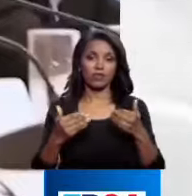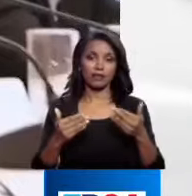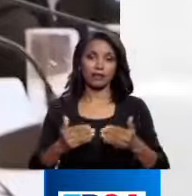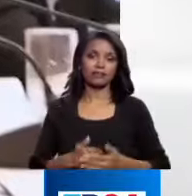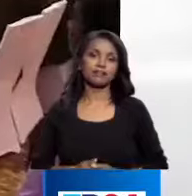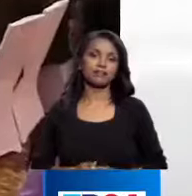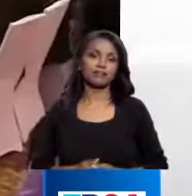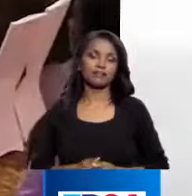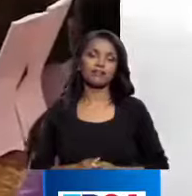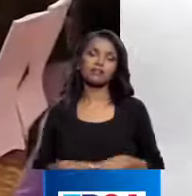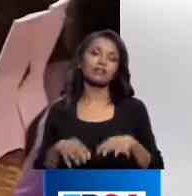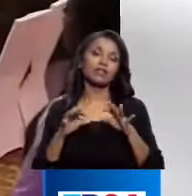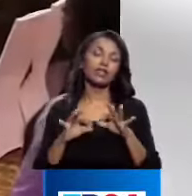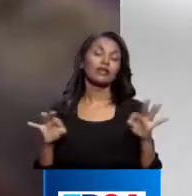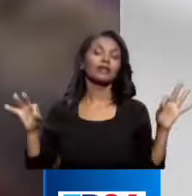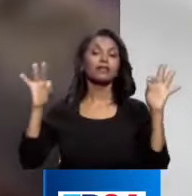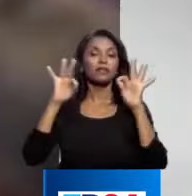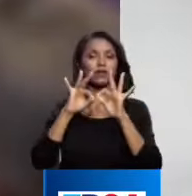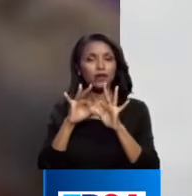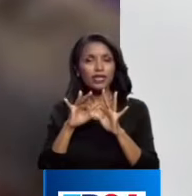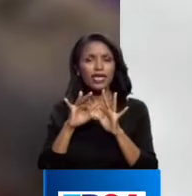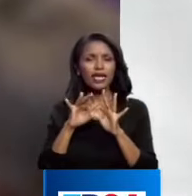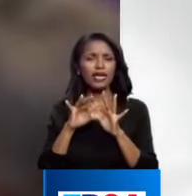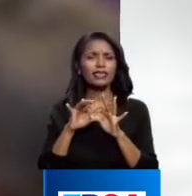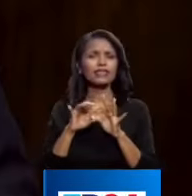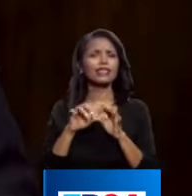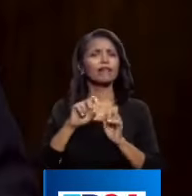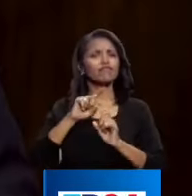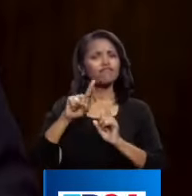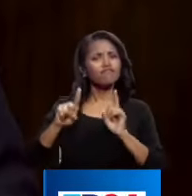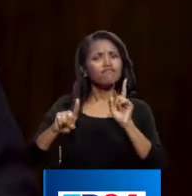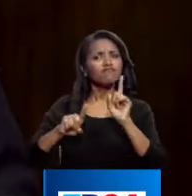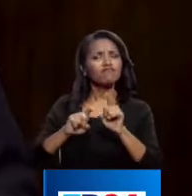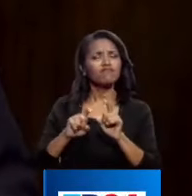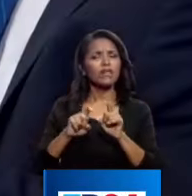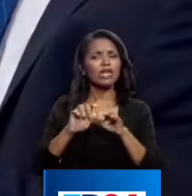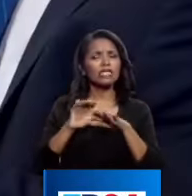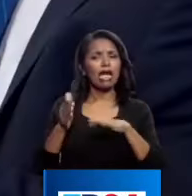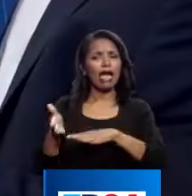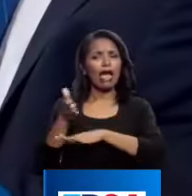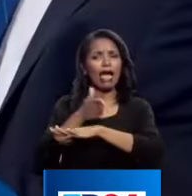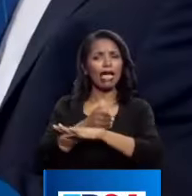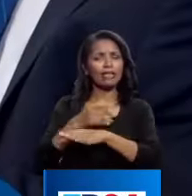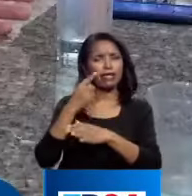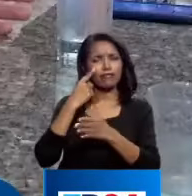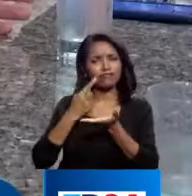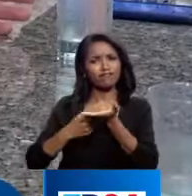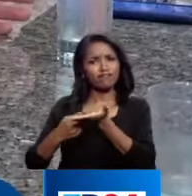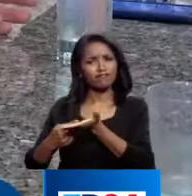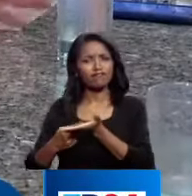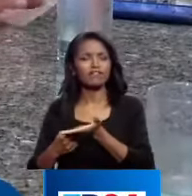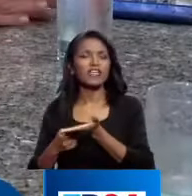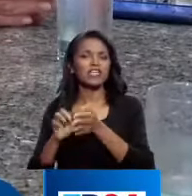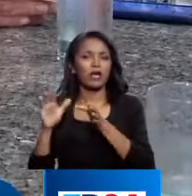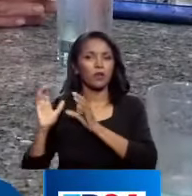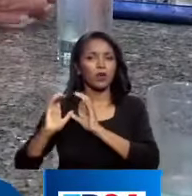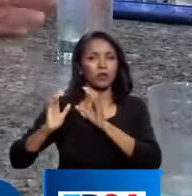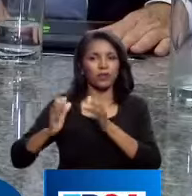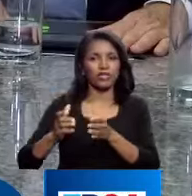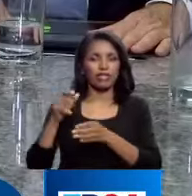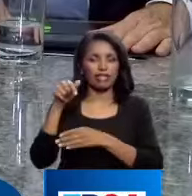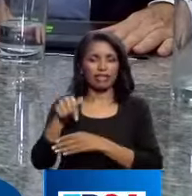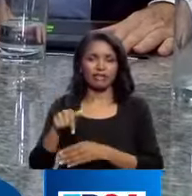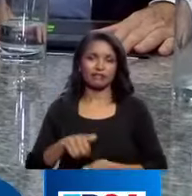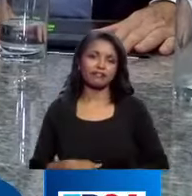país. Este valioso insumo de preguntas e información ha sido ampliamente discutido por el comité organizador